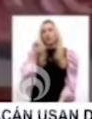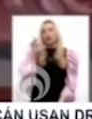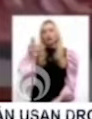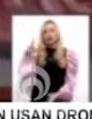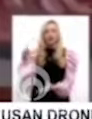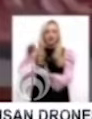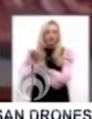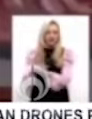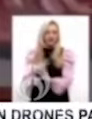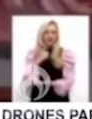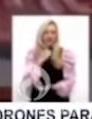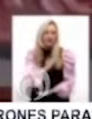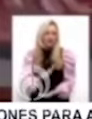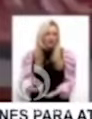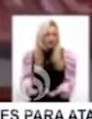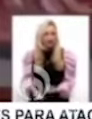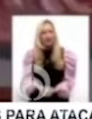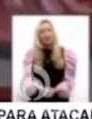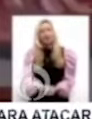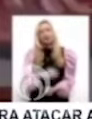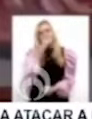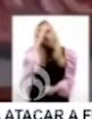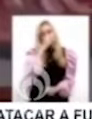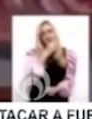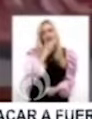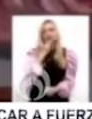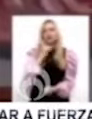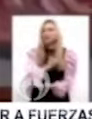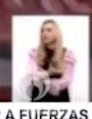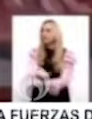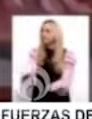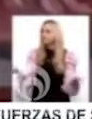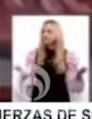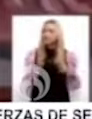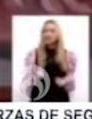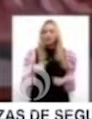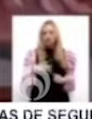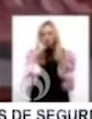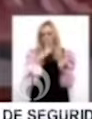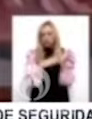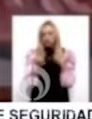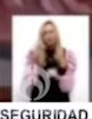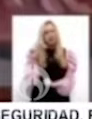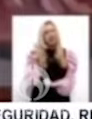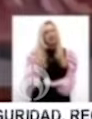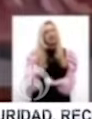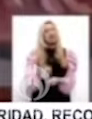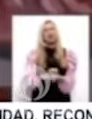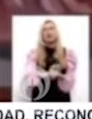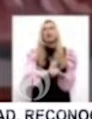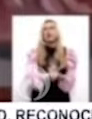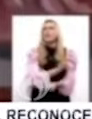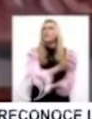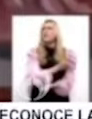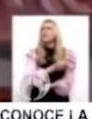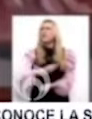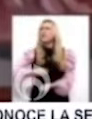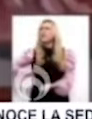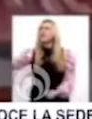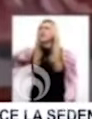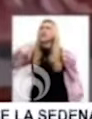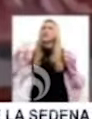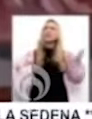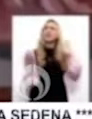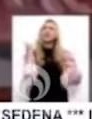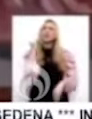Arturo Saldívar, el ministro, tiene por la Constitución, son 4 años que debe prevalecer al